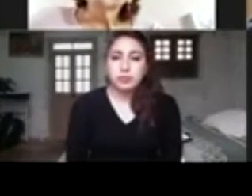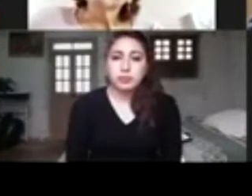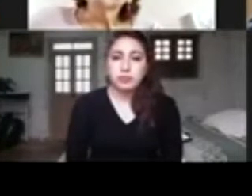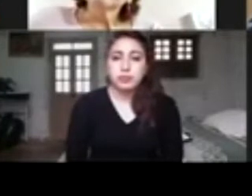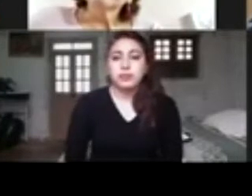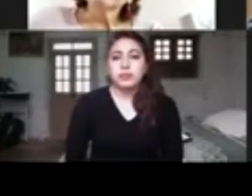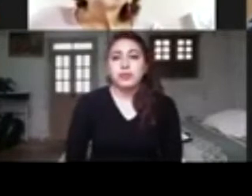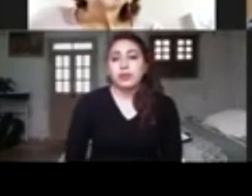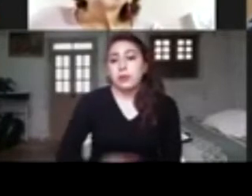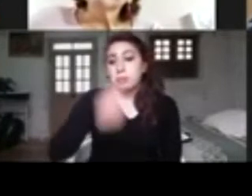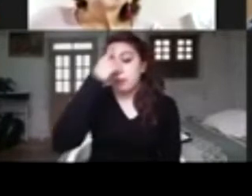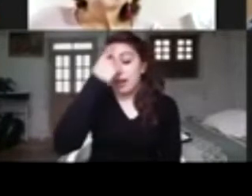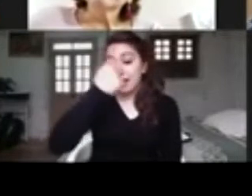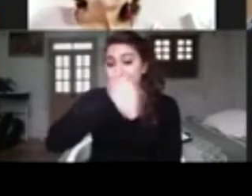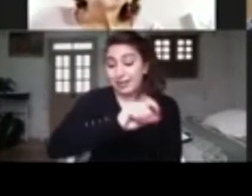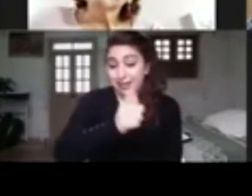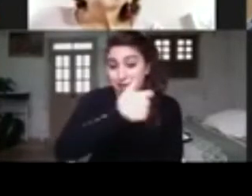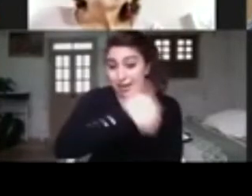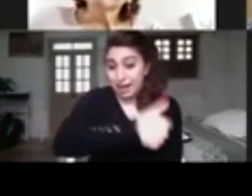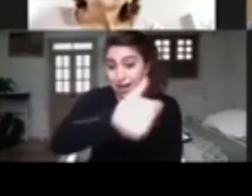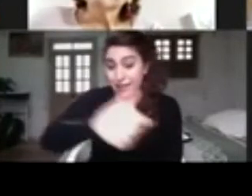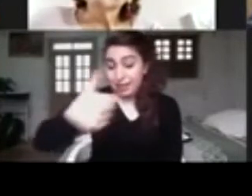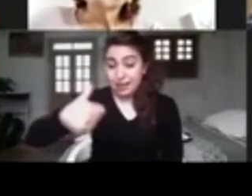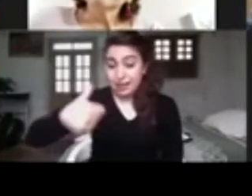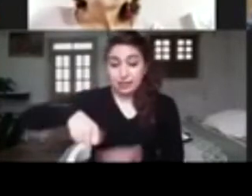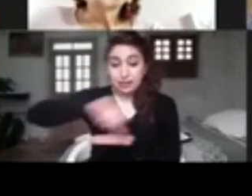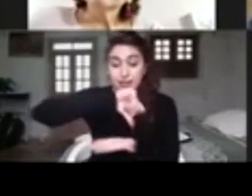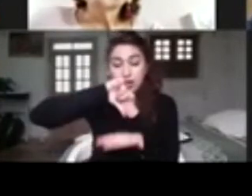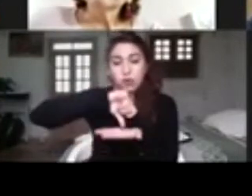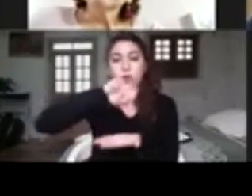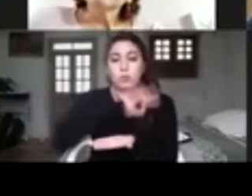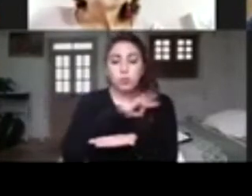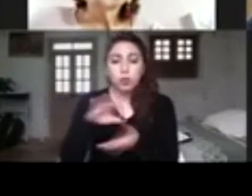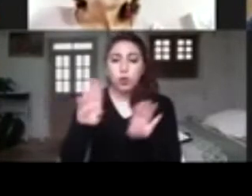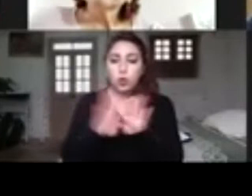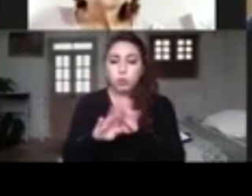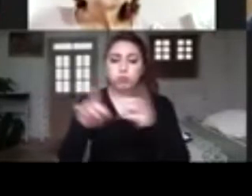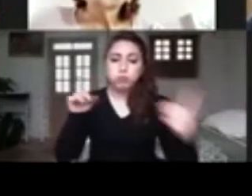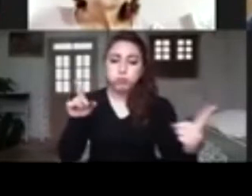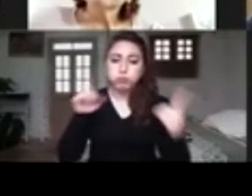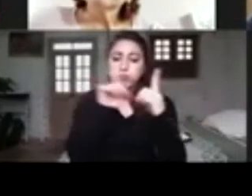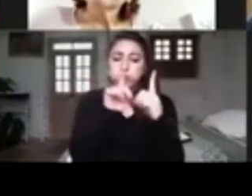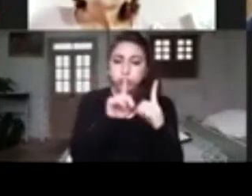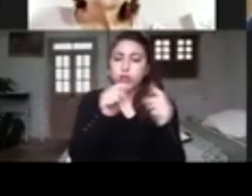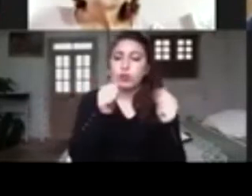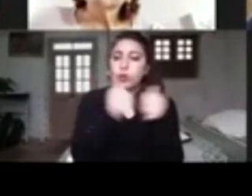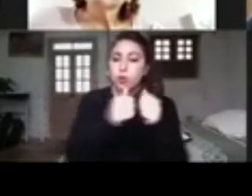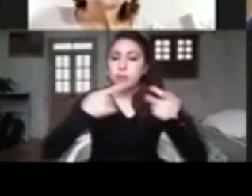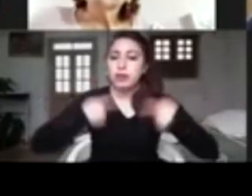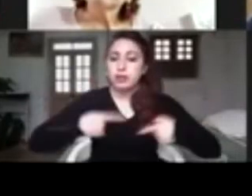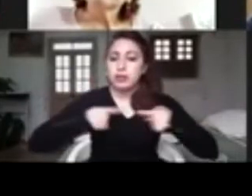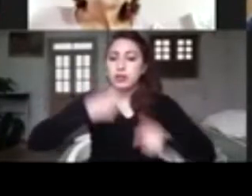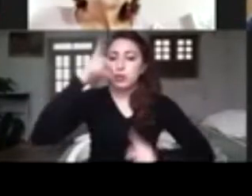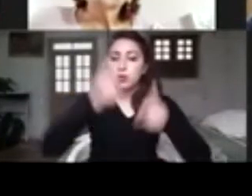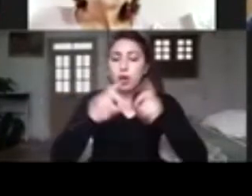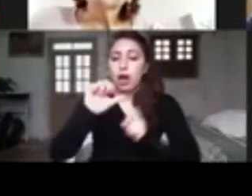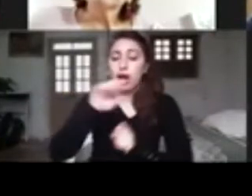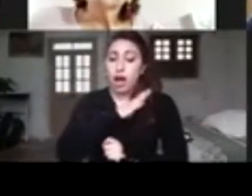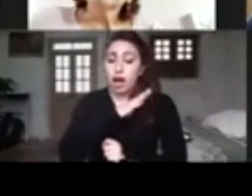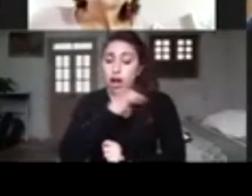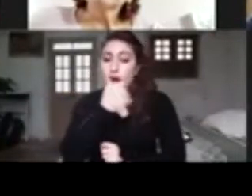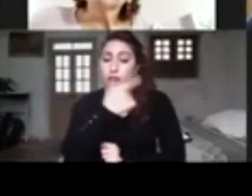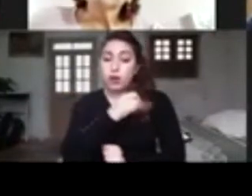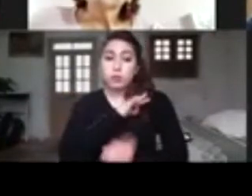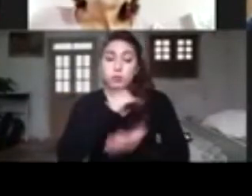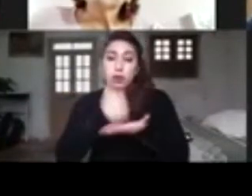transparencia, en el servicio a personas adultas mayores y en ese sentido llevar esta narrativa tanto de acceso, de transparencia,